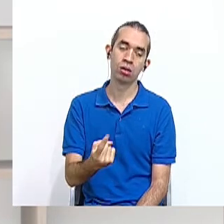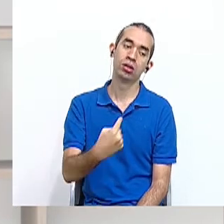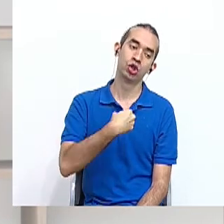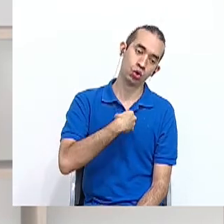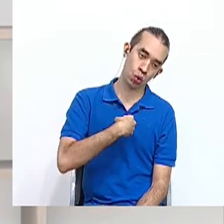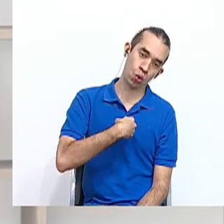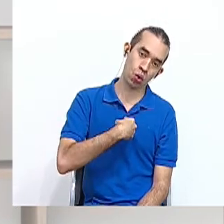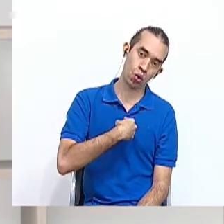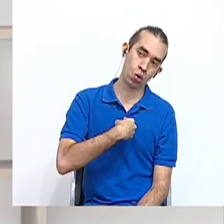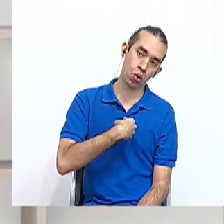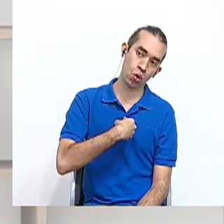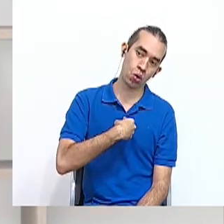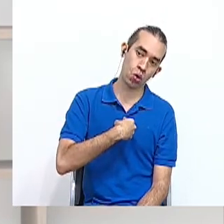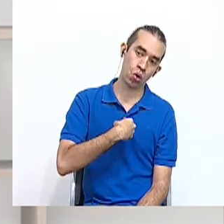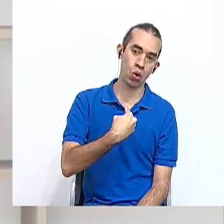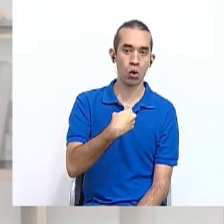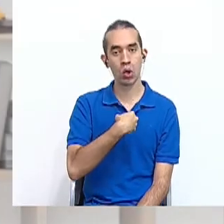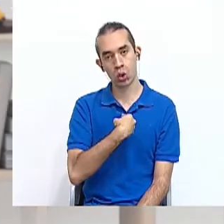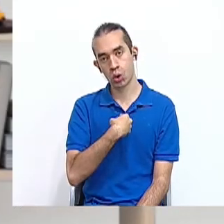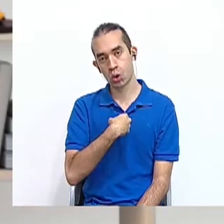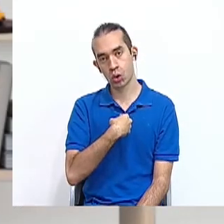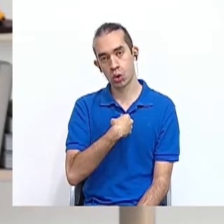yo